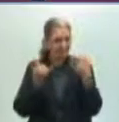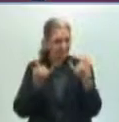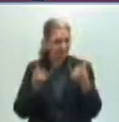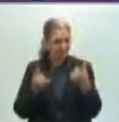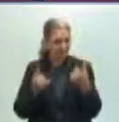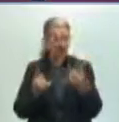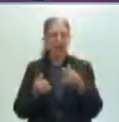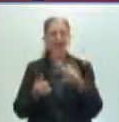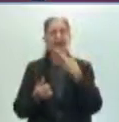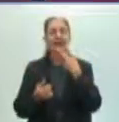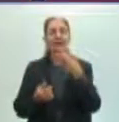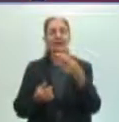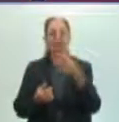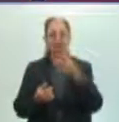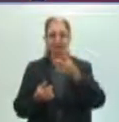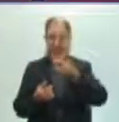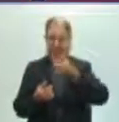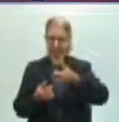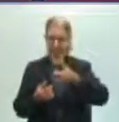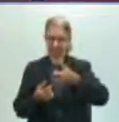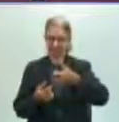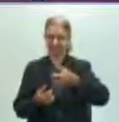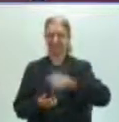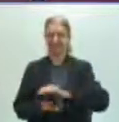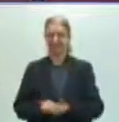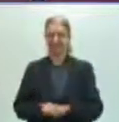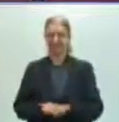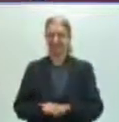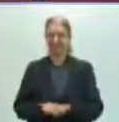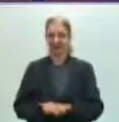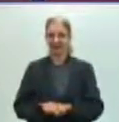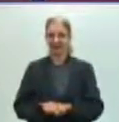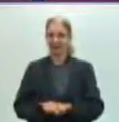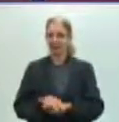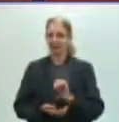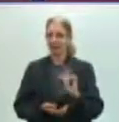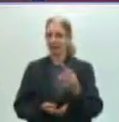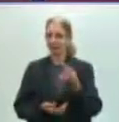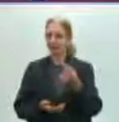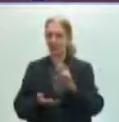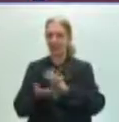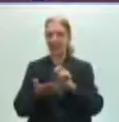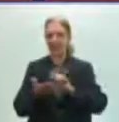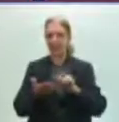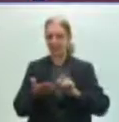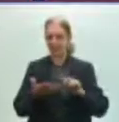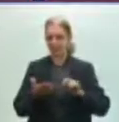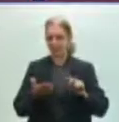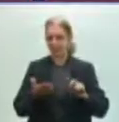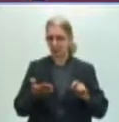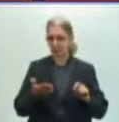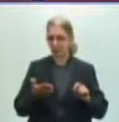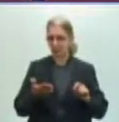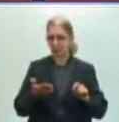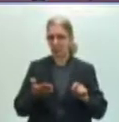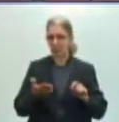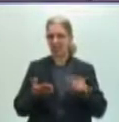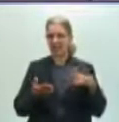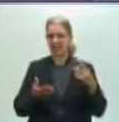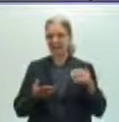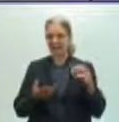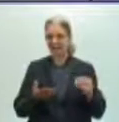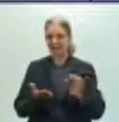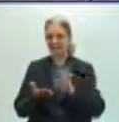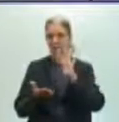la respuesta correcta. Entonces, solo anota en tu libreta que es el ejercicio 4